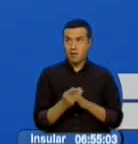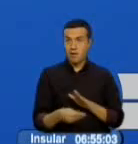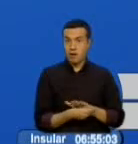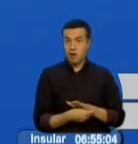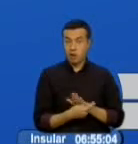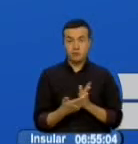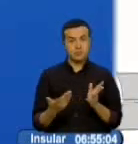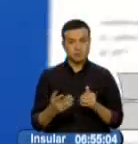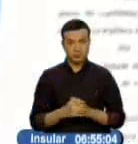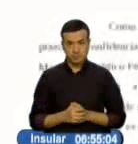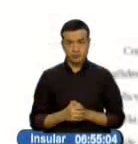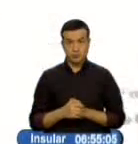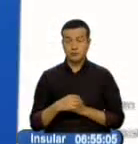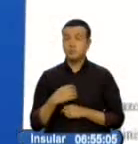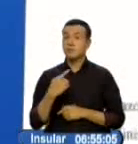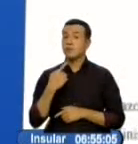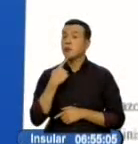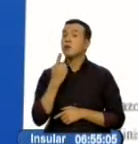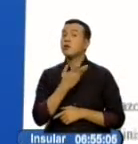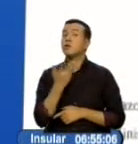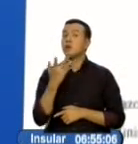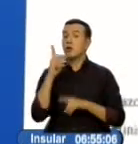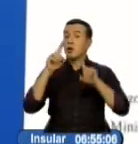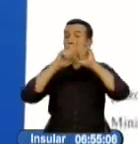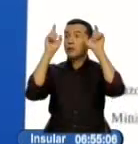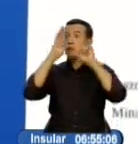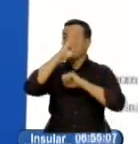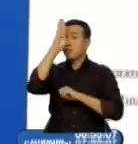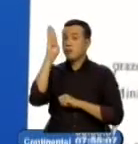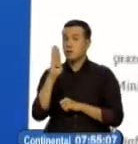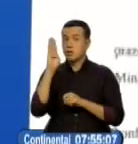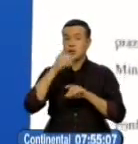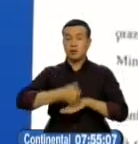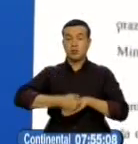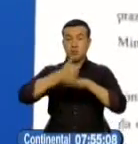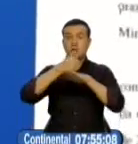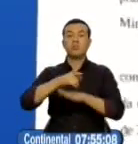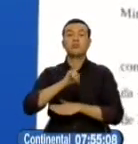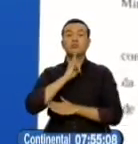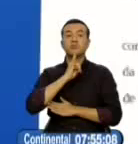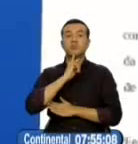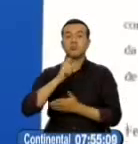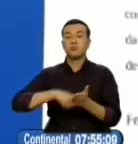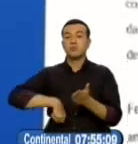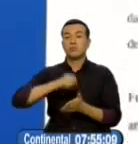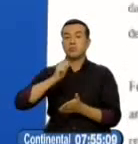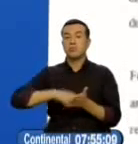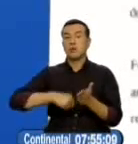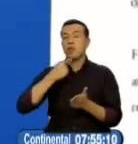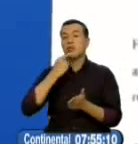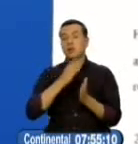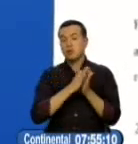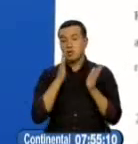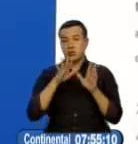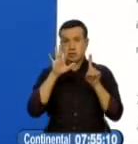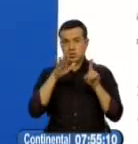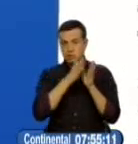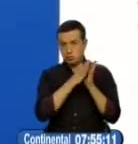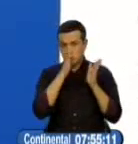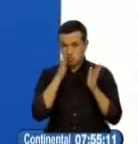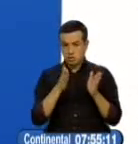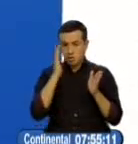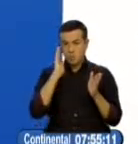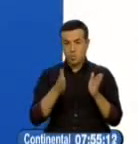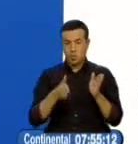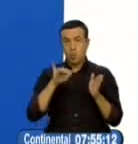A la par, se conoció un acuerdo de confidencialidad entre la empresa brasileña y las autoridades norteamericanas. El mismo tiene una duración de 6 meses y